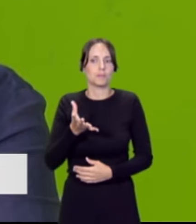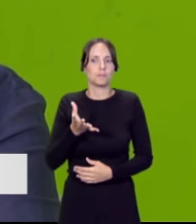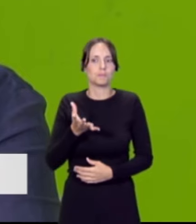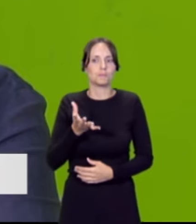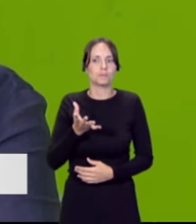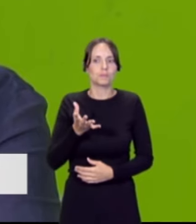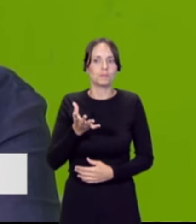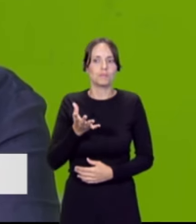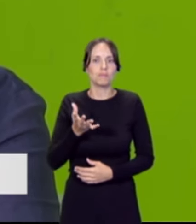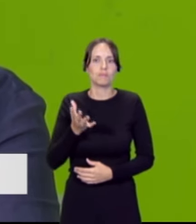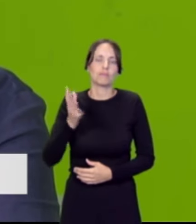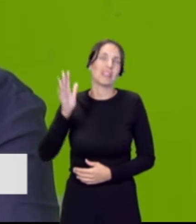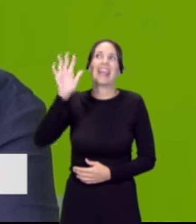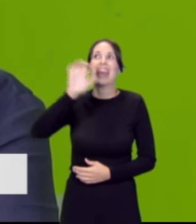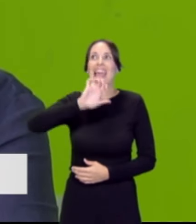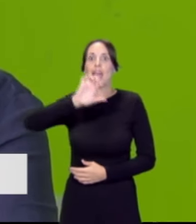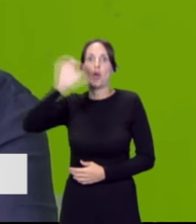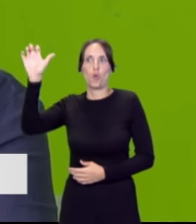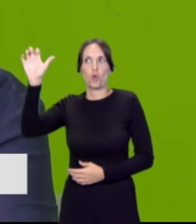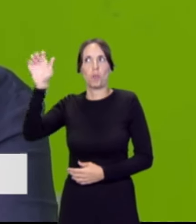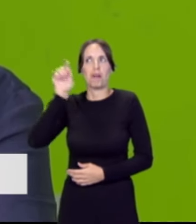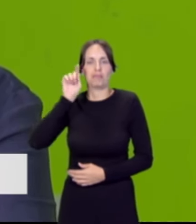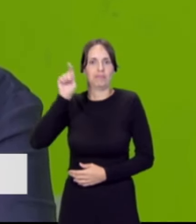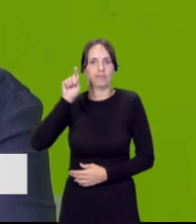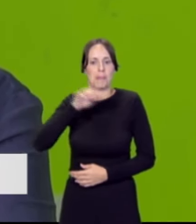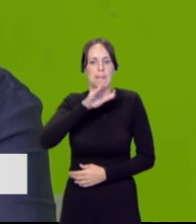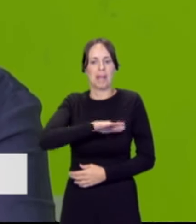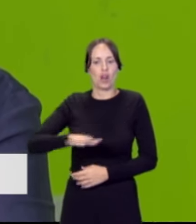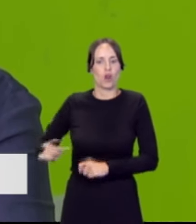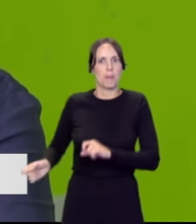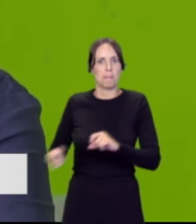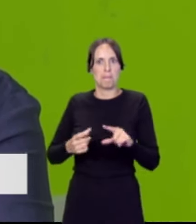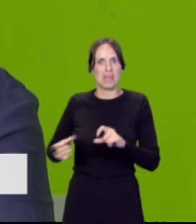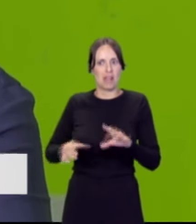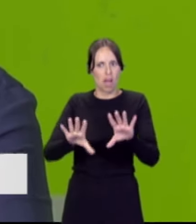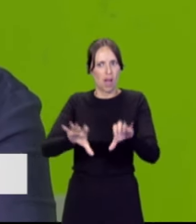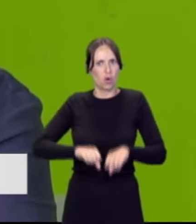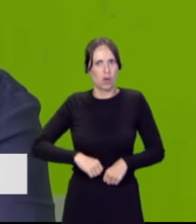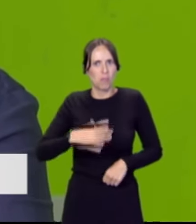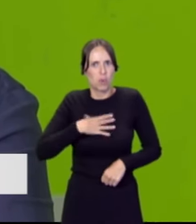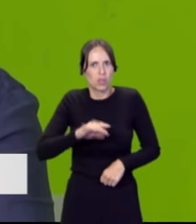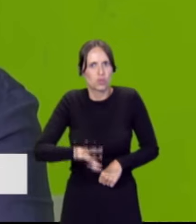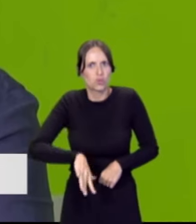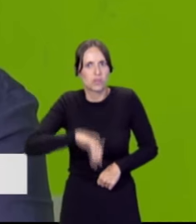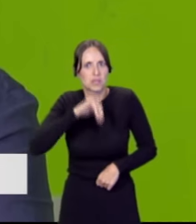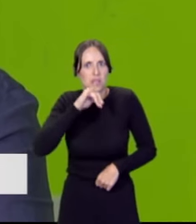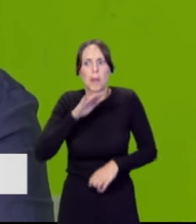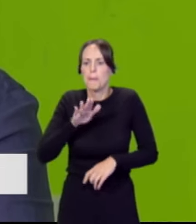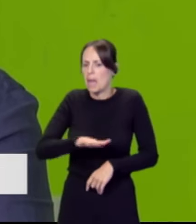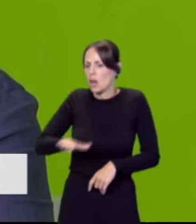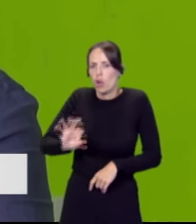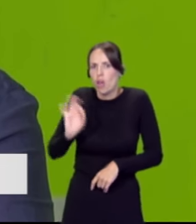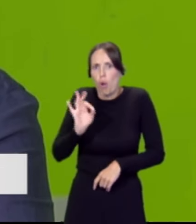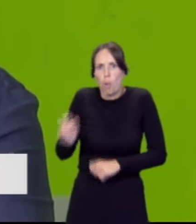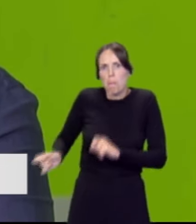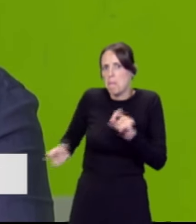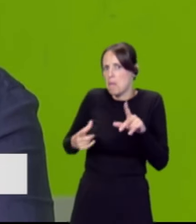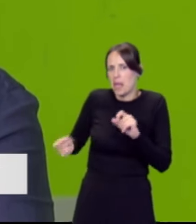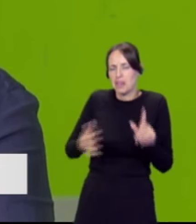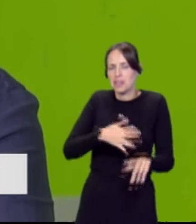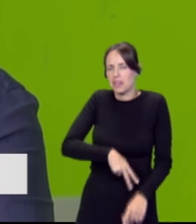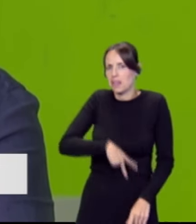para acoger menores migrantes y para acoger a migrantes en general, ¿no? Por tanto, me parece